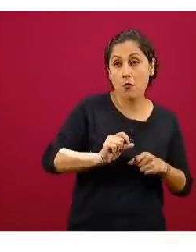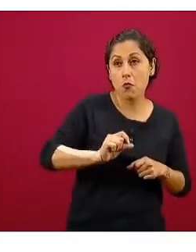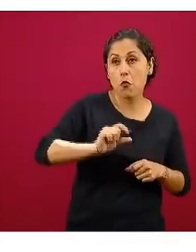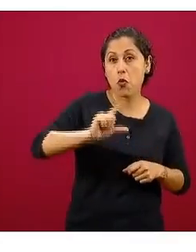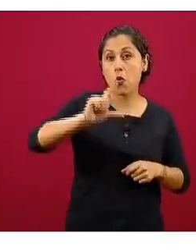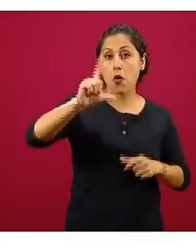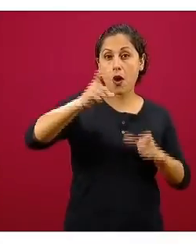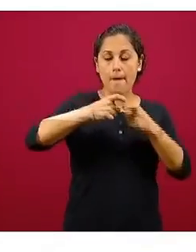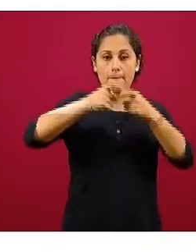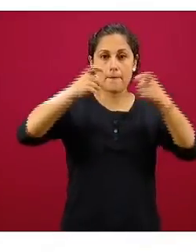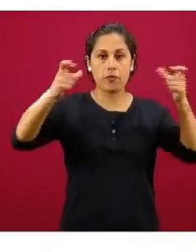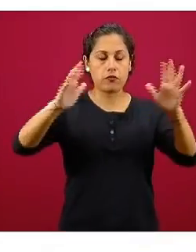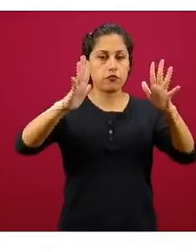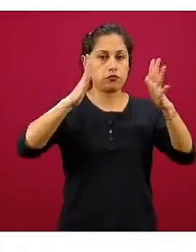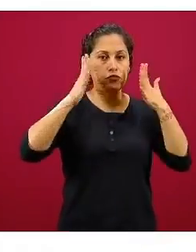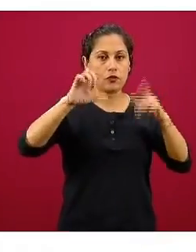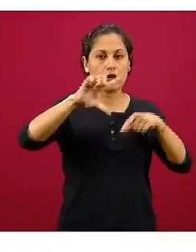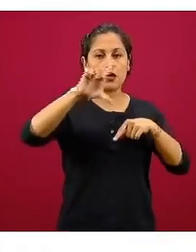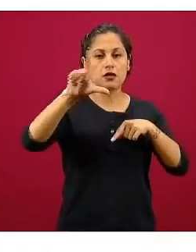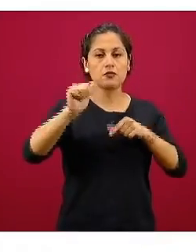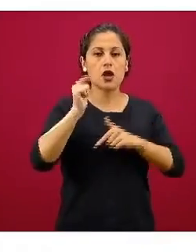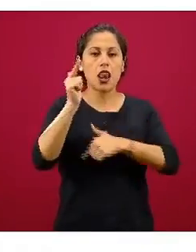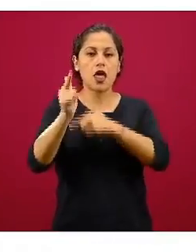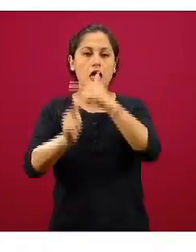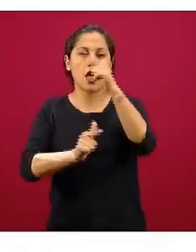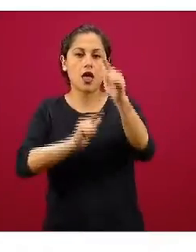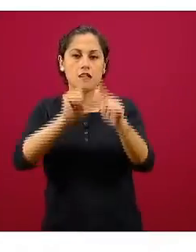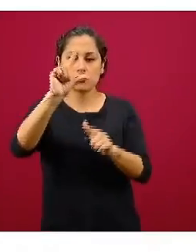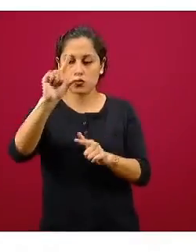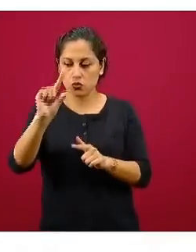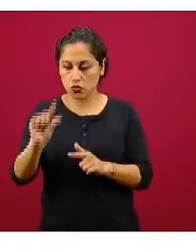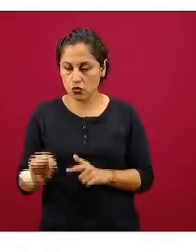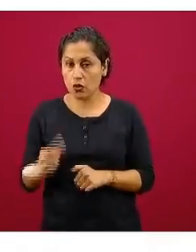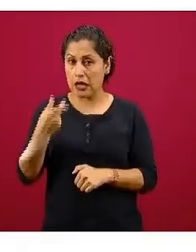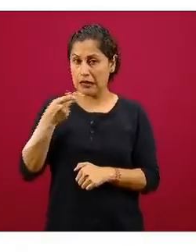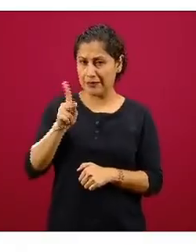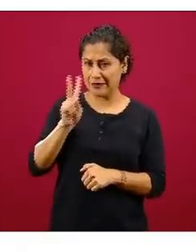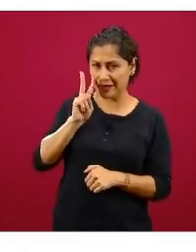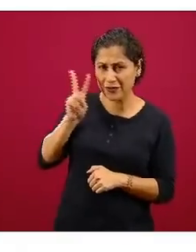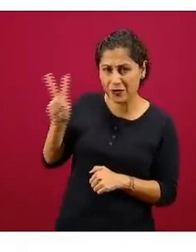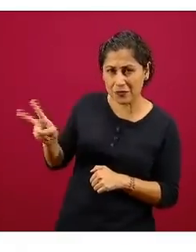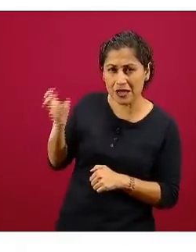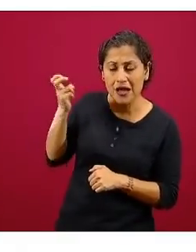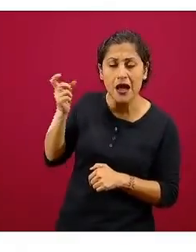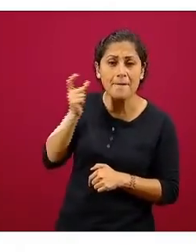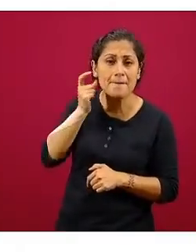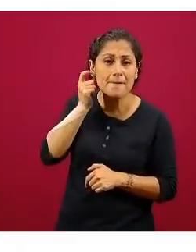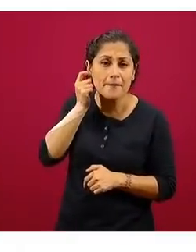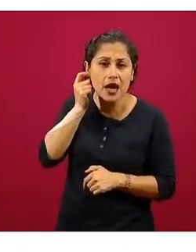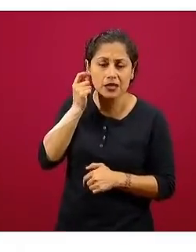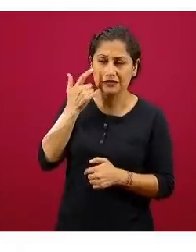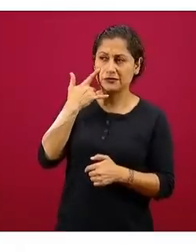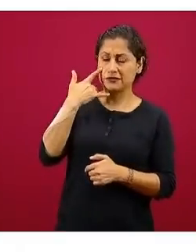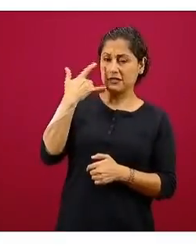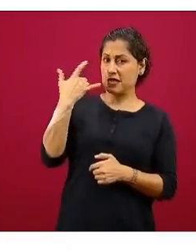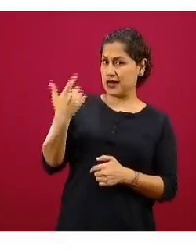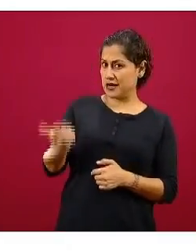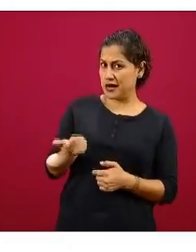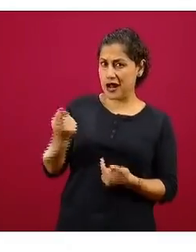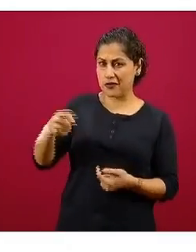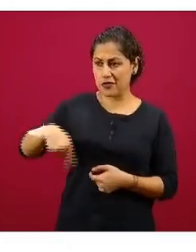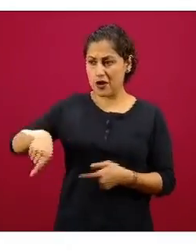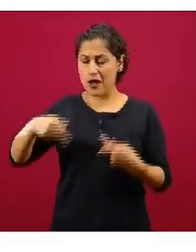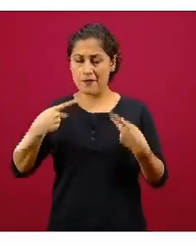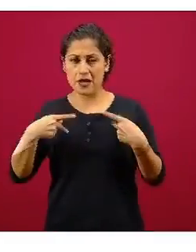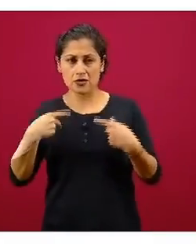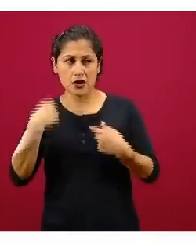transmisión, y aquí tenemos que en La Paz tenemos un comportamiento no tan claro. Sin embargo, por supuesto, ha excedido la predicción